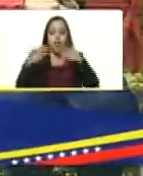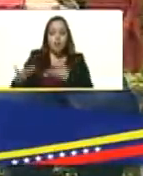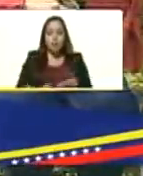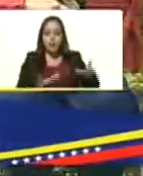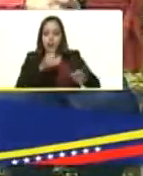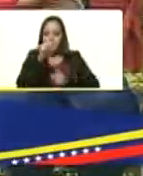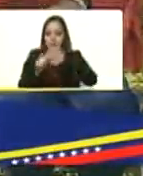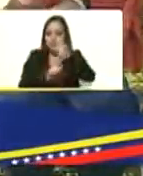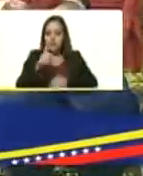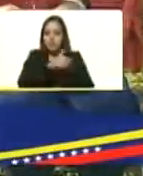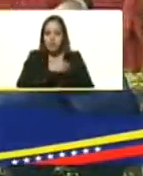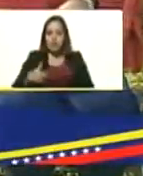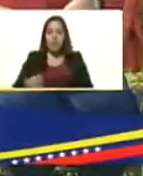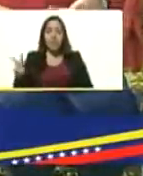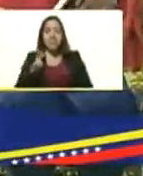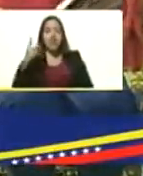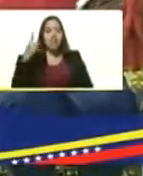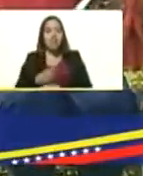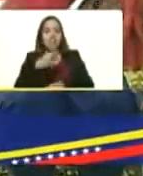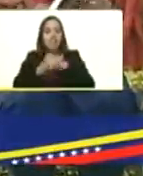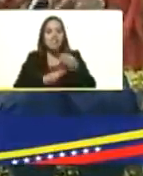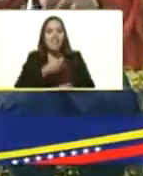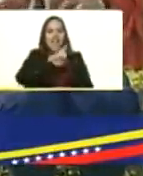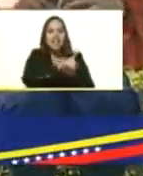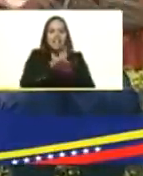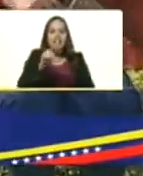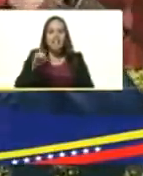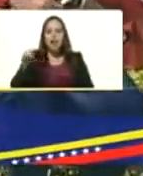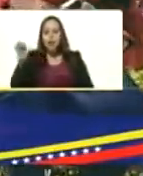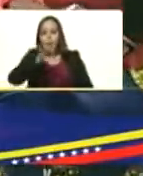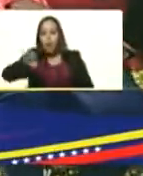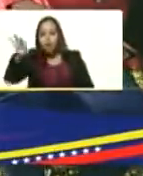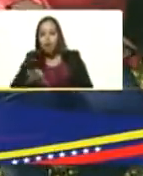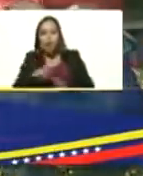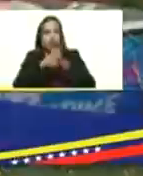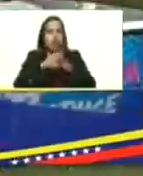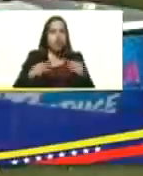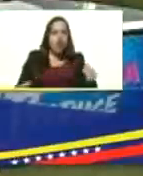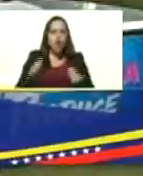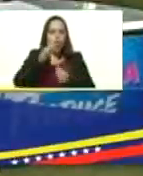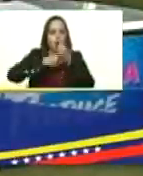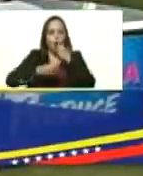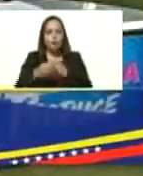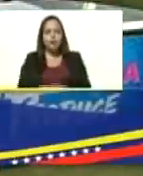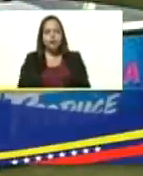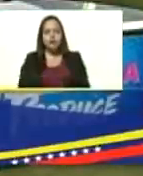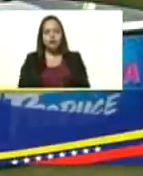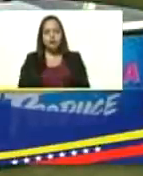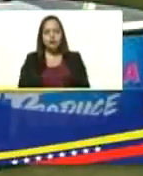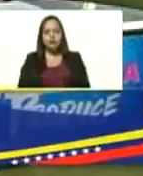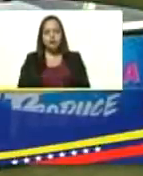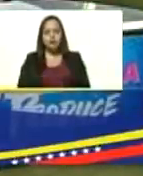vicepresidenta venezuela tiene que producir el 100% de todo lo que come